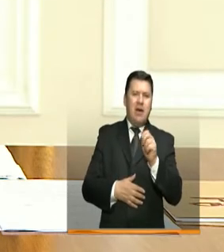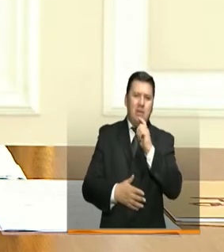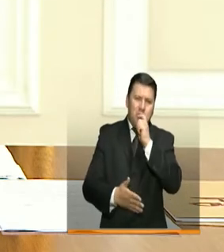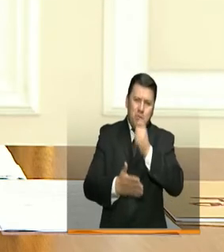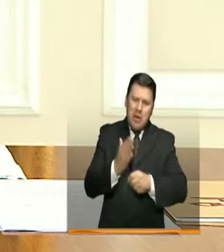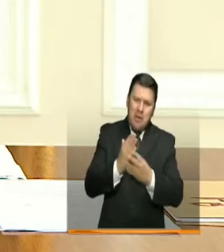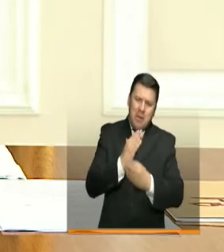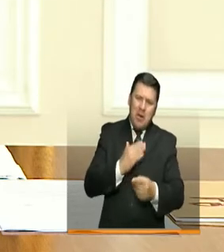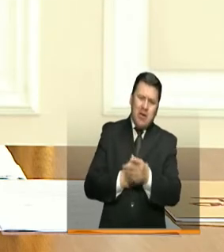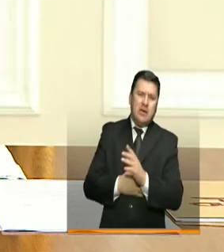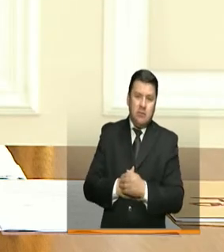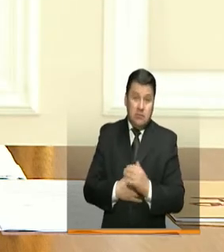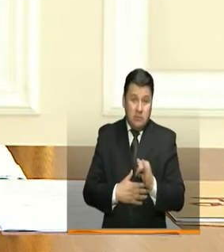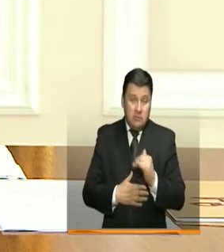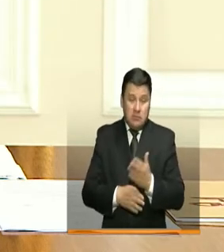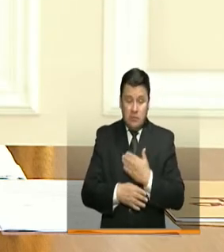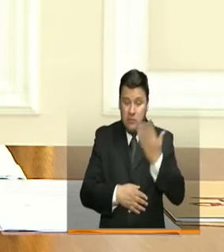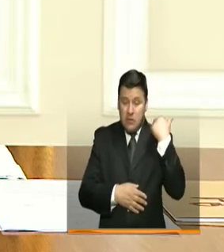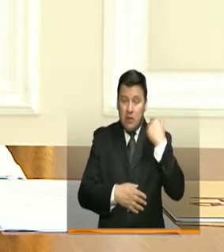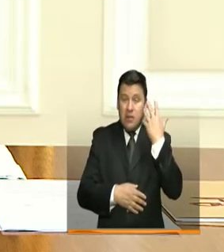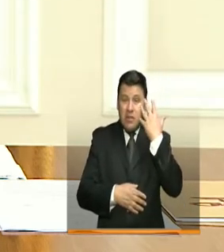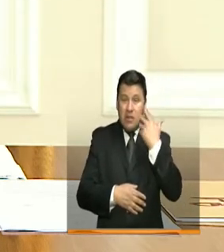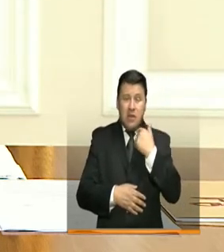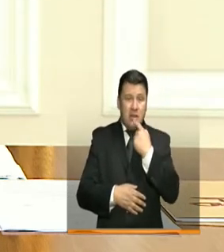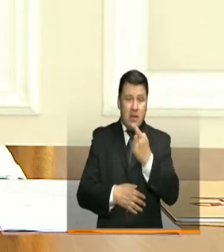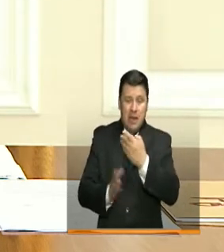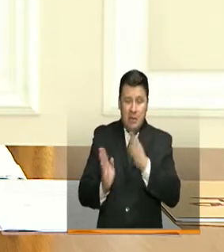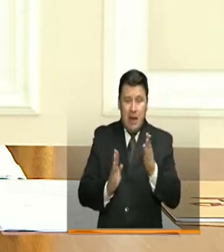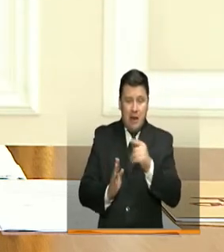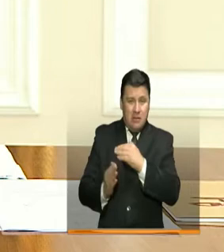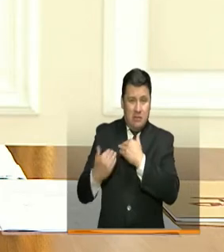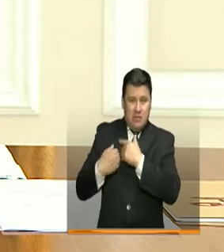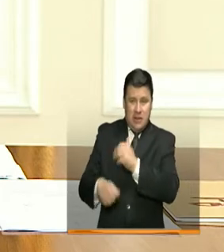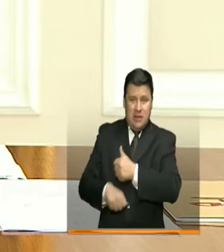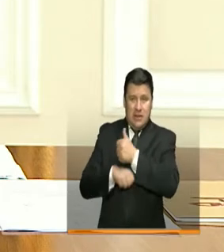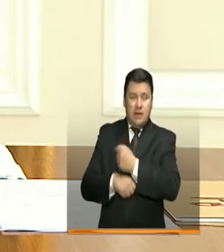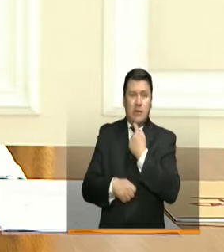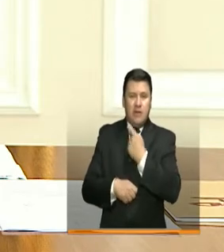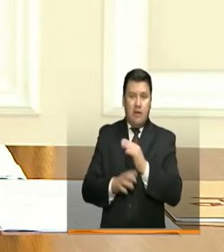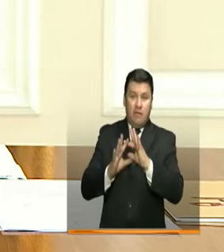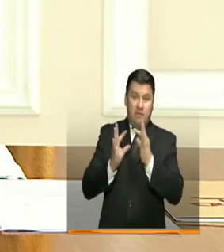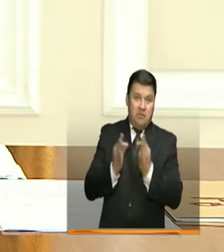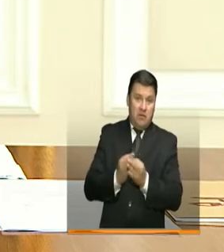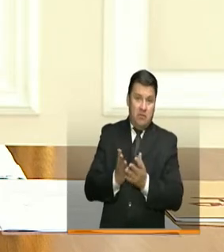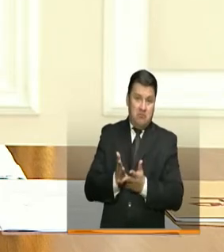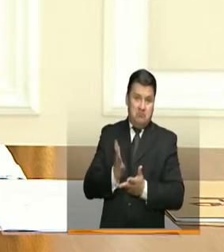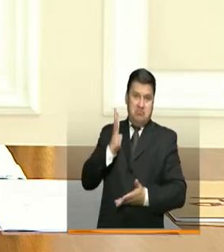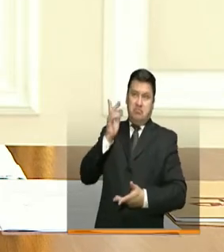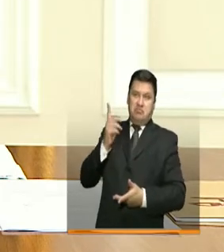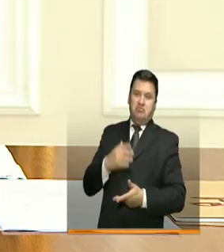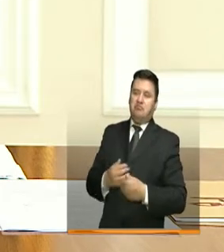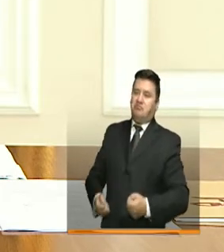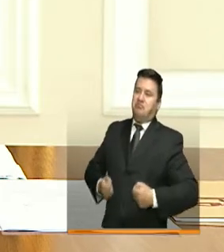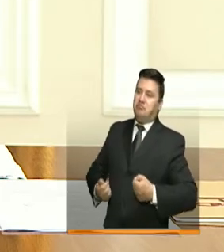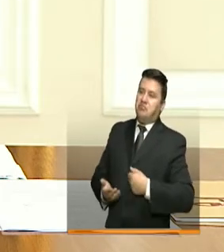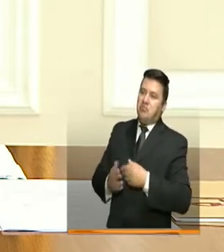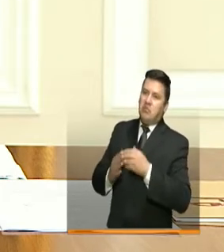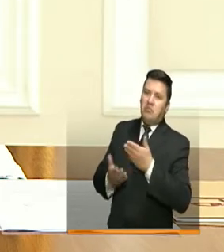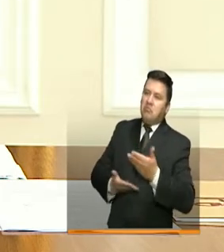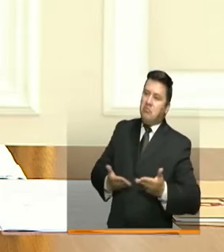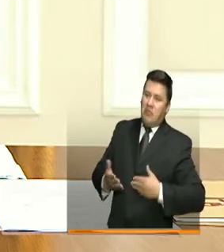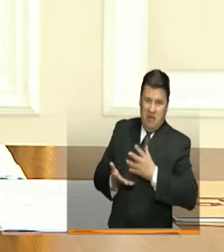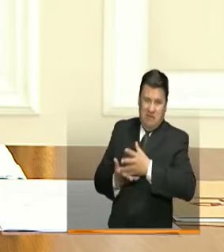vulnerables. Como lo decía hace unos días el director de planeación, una familia acomodada va al supermercado y esa